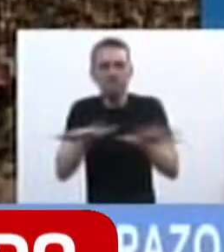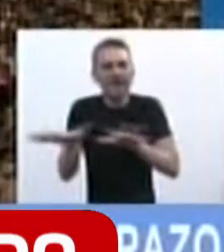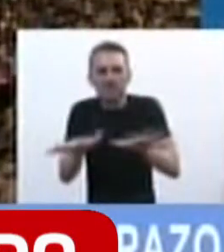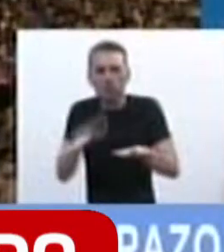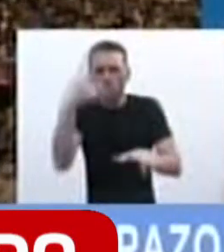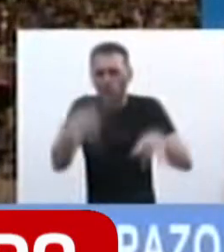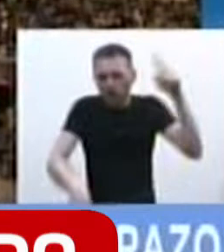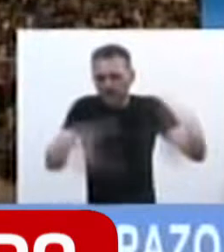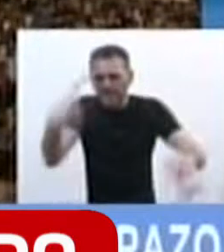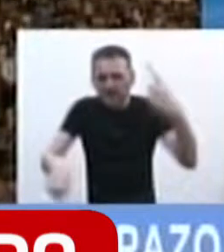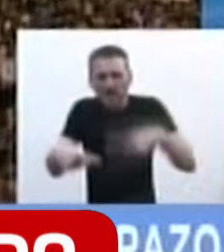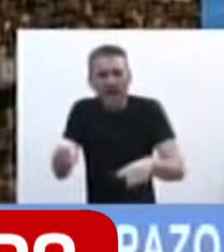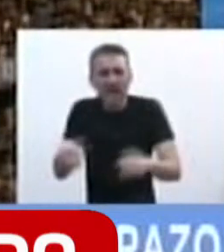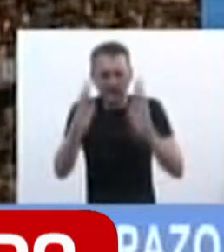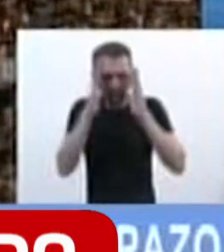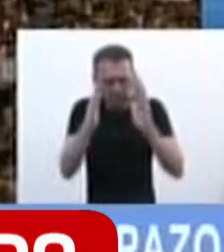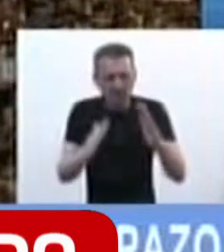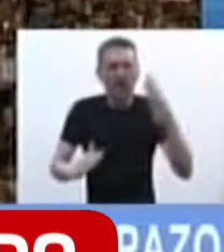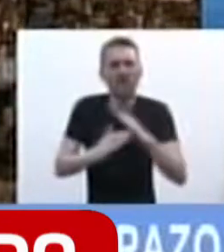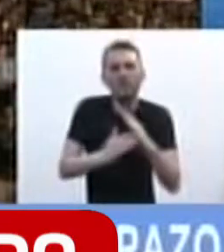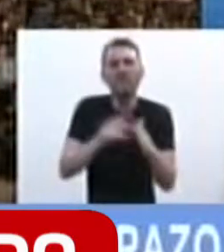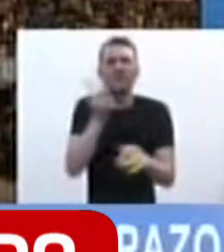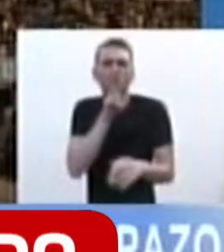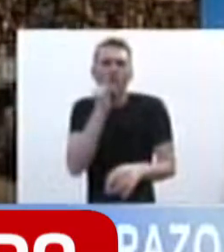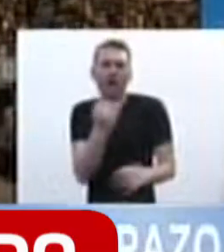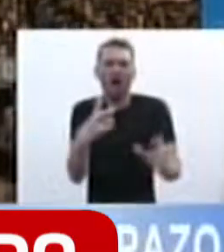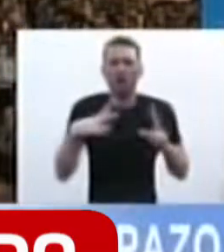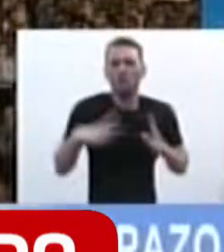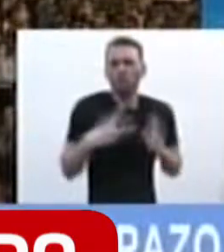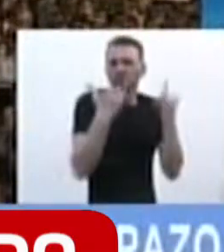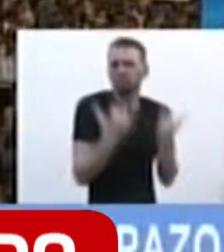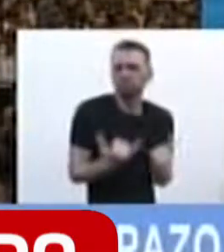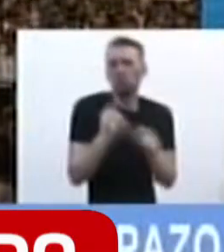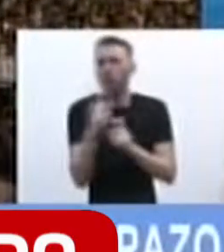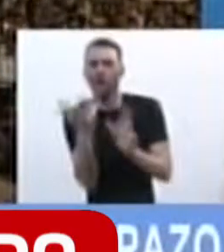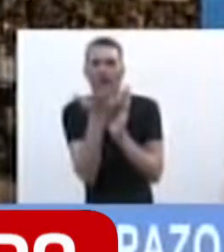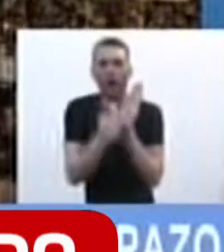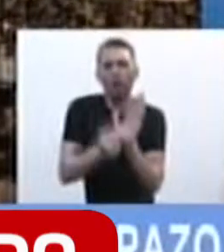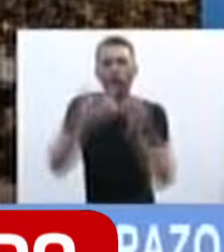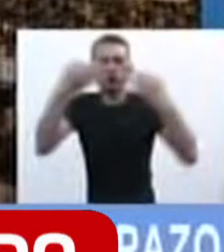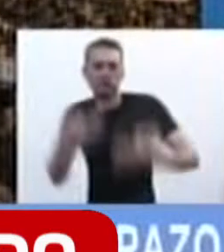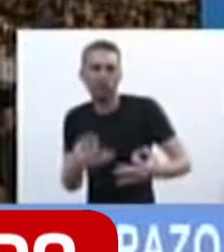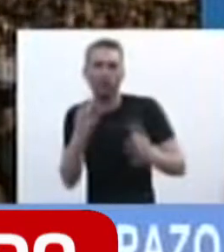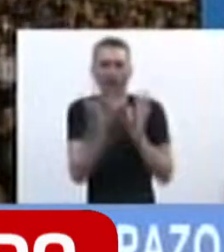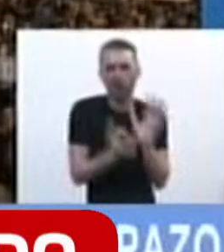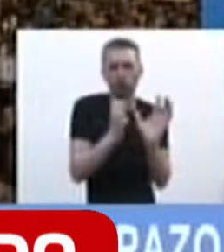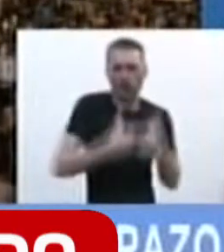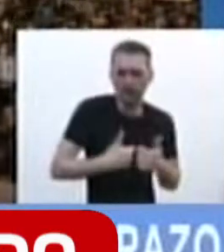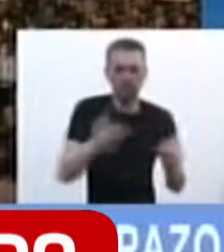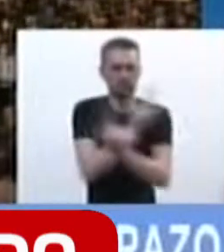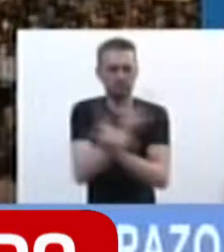situaciones diferente tratamiento según la mujer tenga recursos económicos como para hacerse un aborto seguro o no los